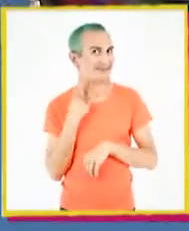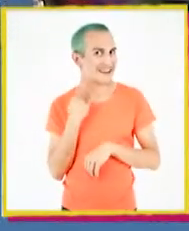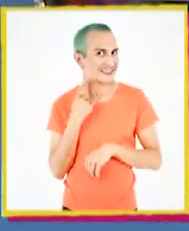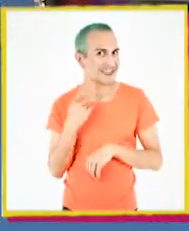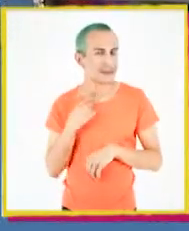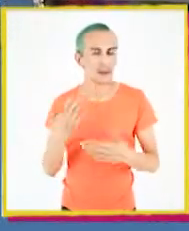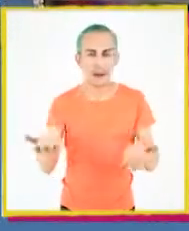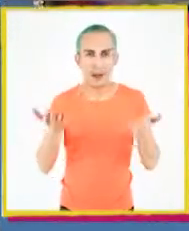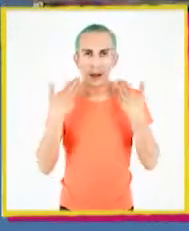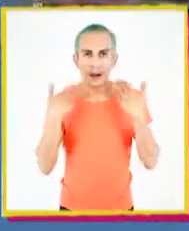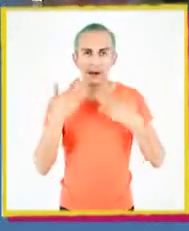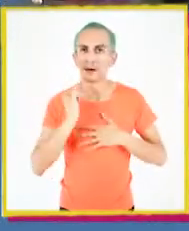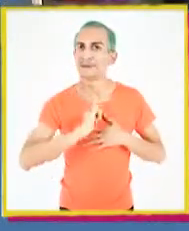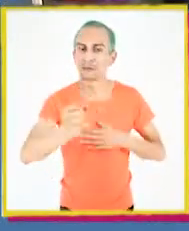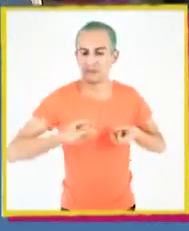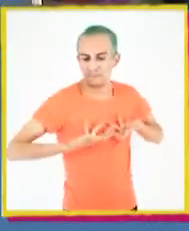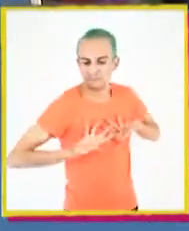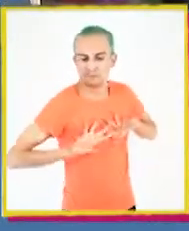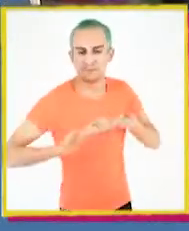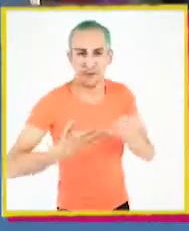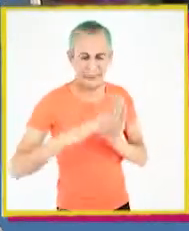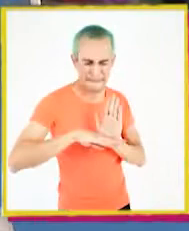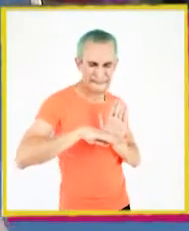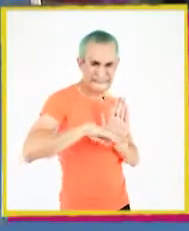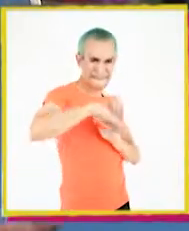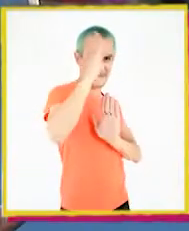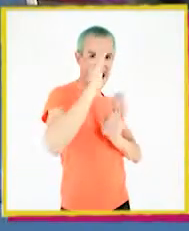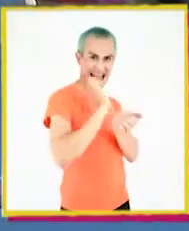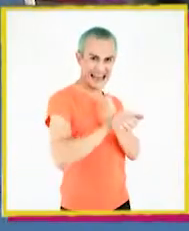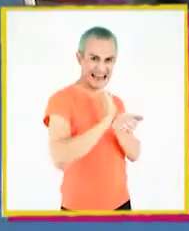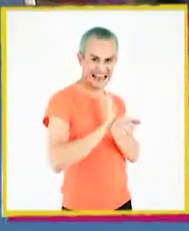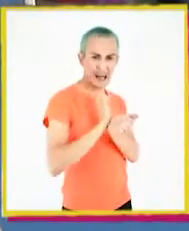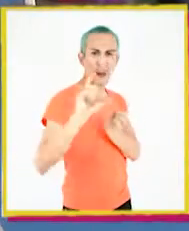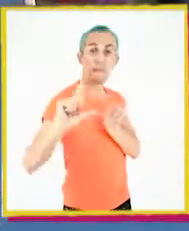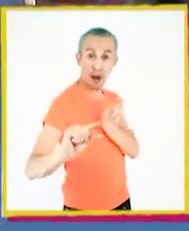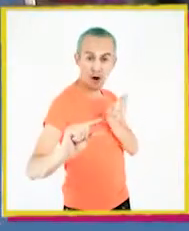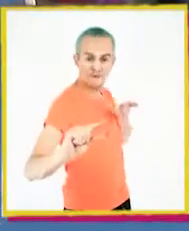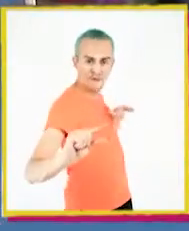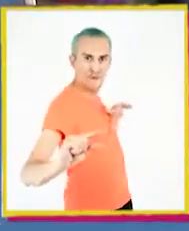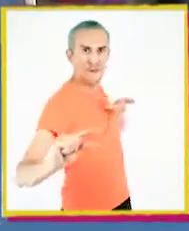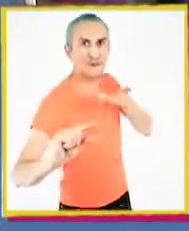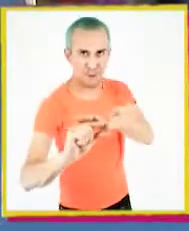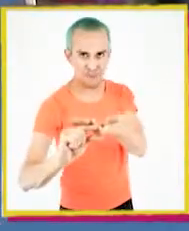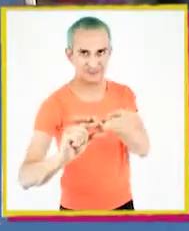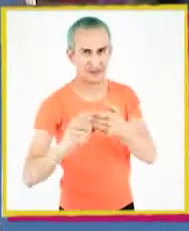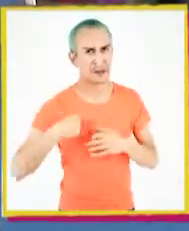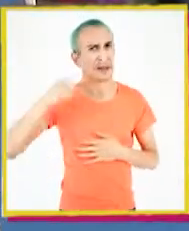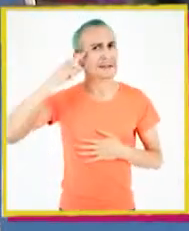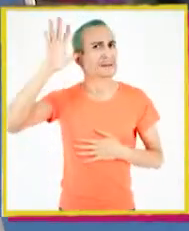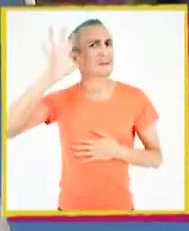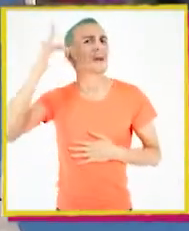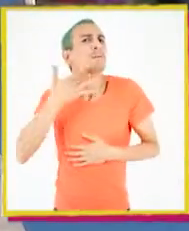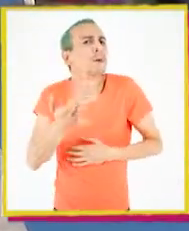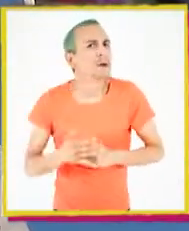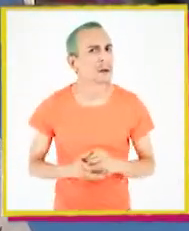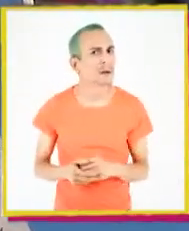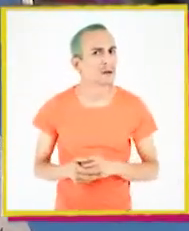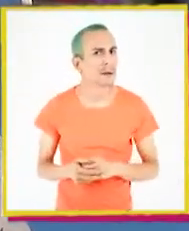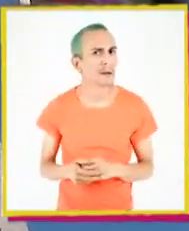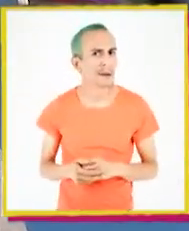interesante, el calor siempre se transmitirá del cuerpo que tiene mayor energía hacia el de menor energía. ¿Se imaginan por